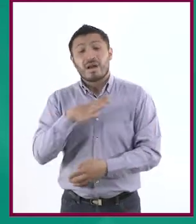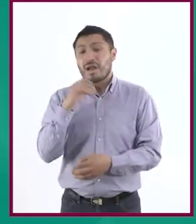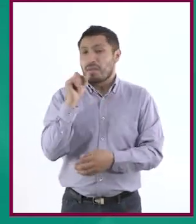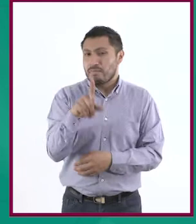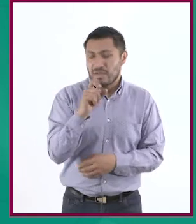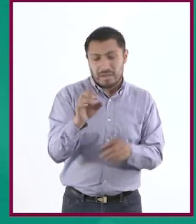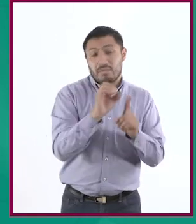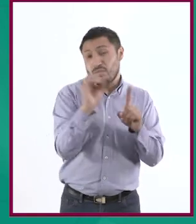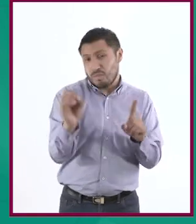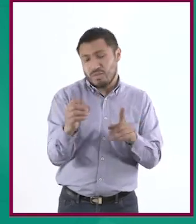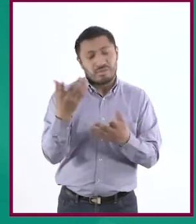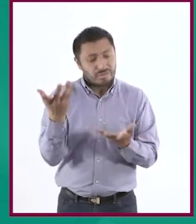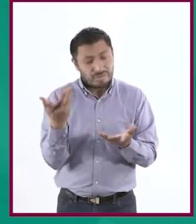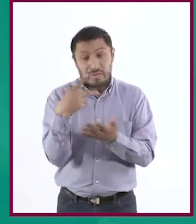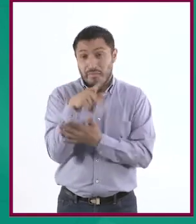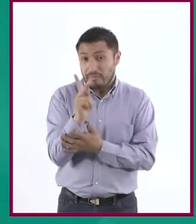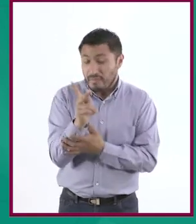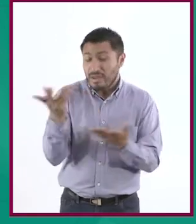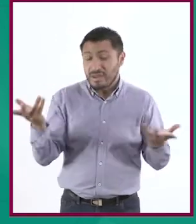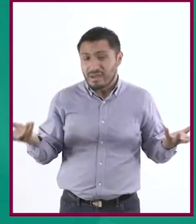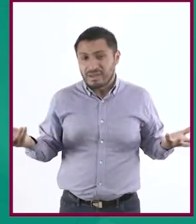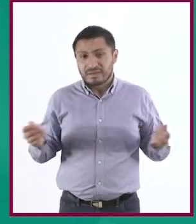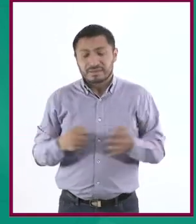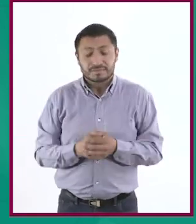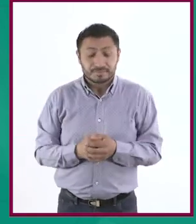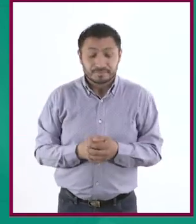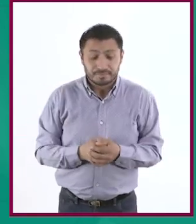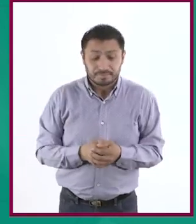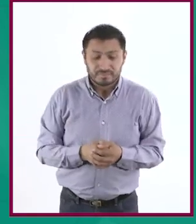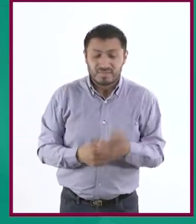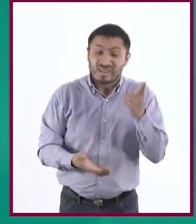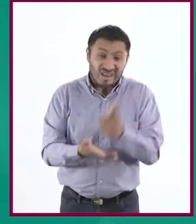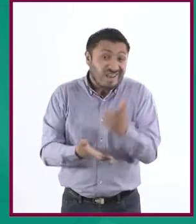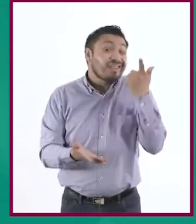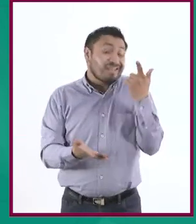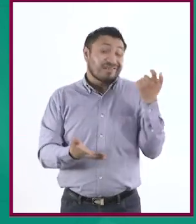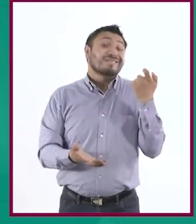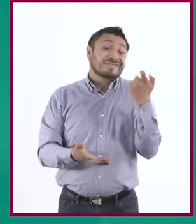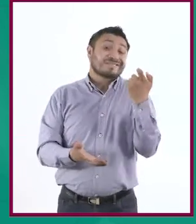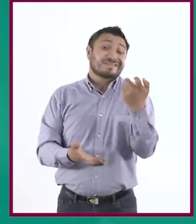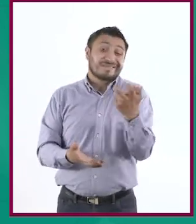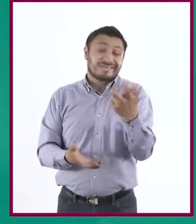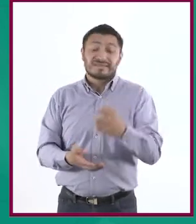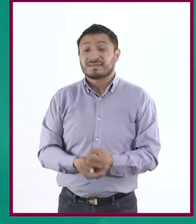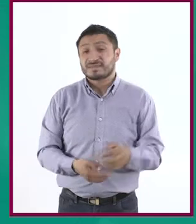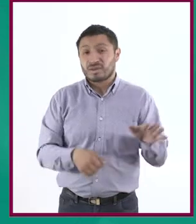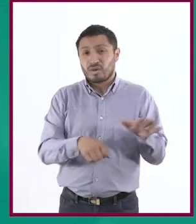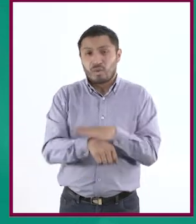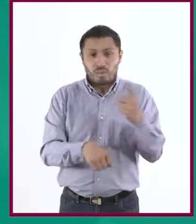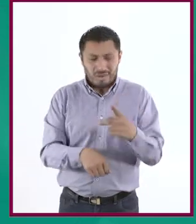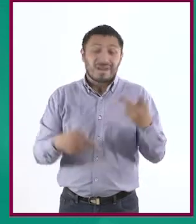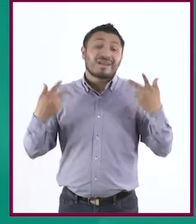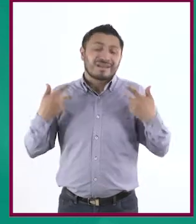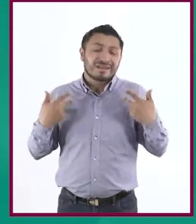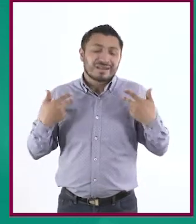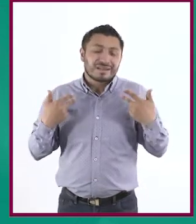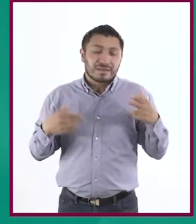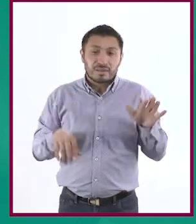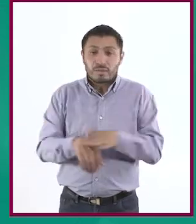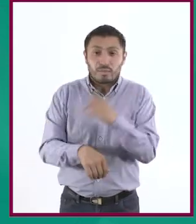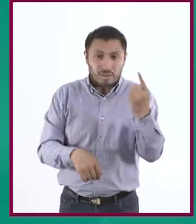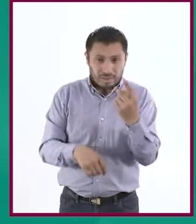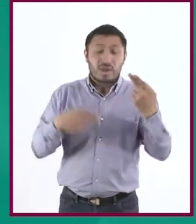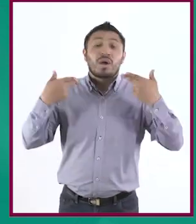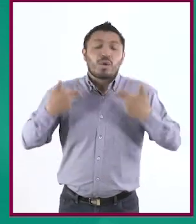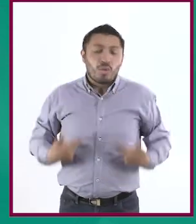misma lógica, pero digamos agravada, agudizada, porque pues ahora los humanos podemos jugar a ser